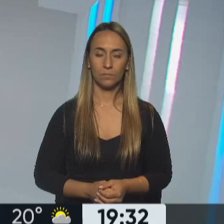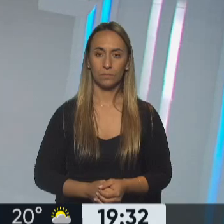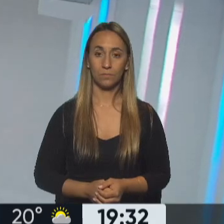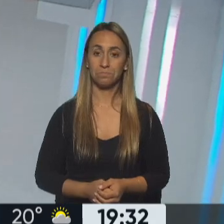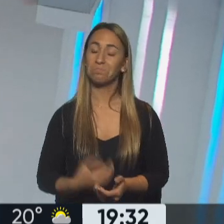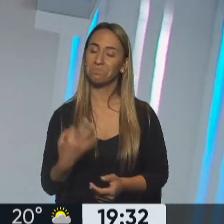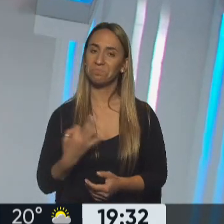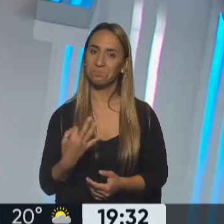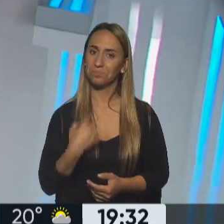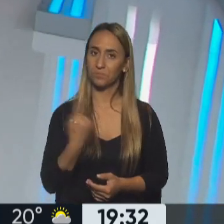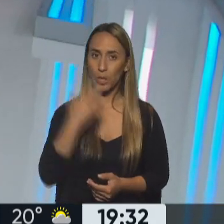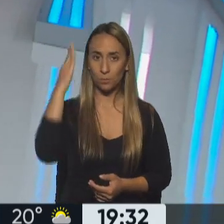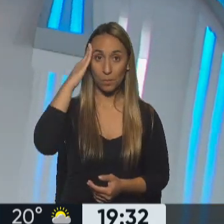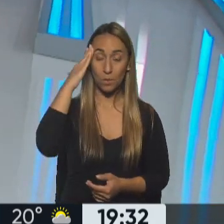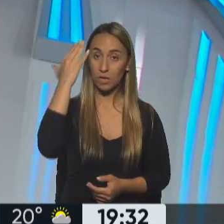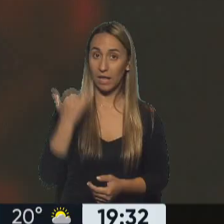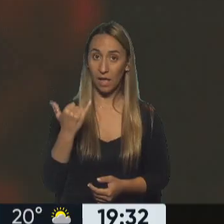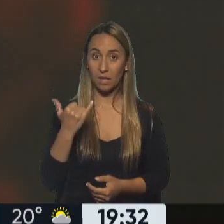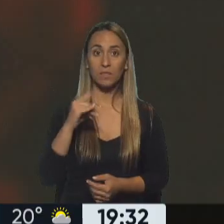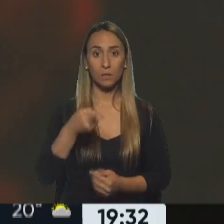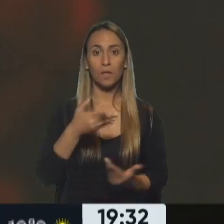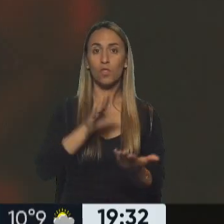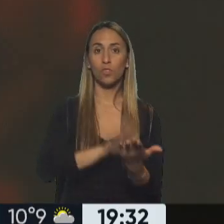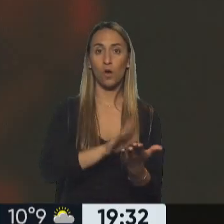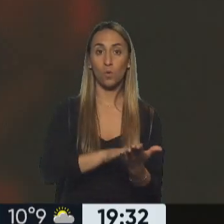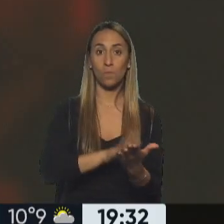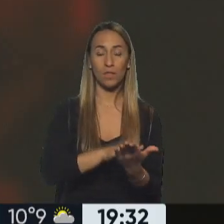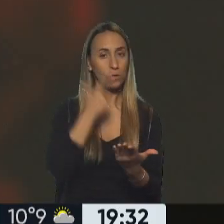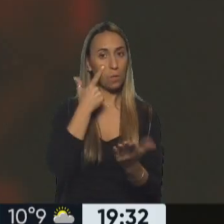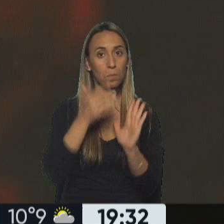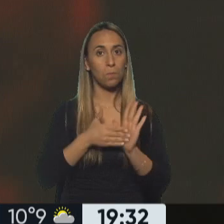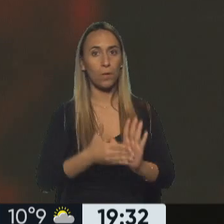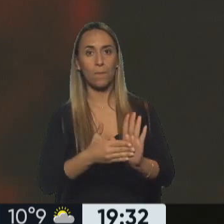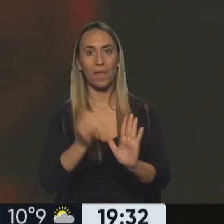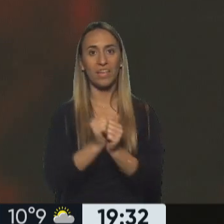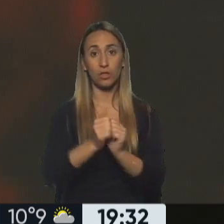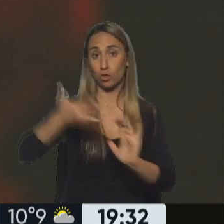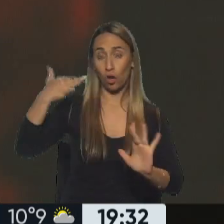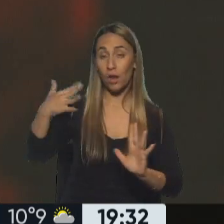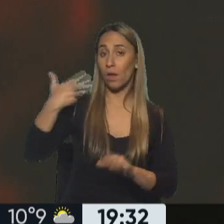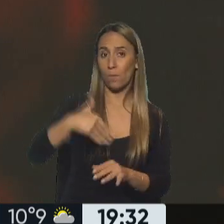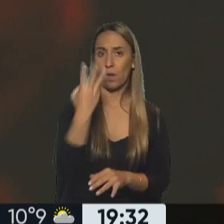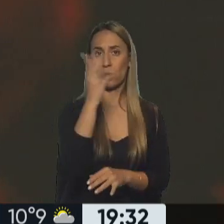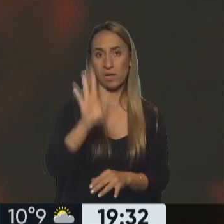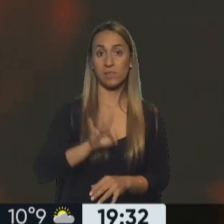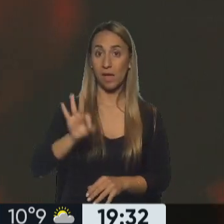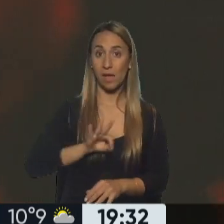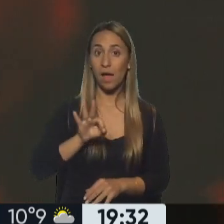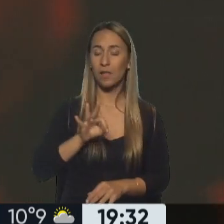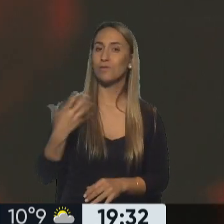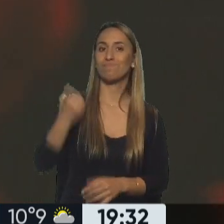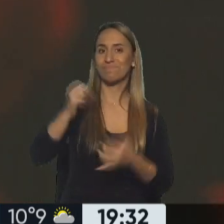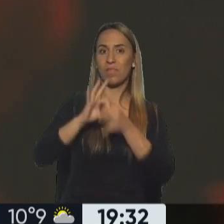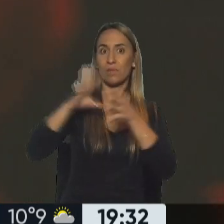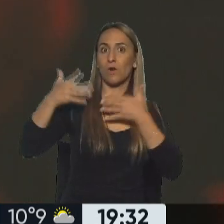Es bueno tener memoria y qué bueno tener documentos de la historia estamos por cumplir 40 años de democracia y